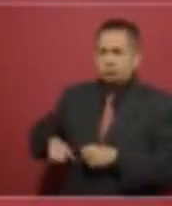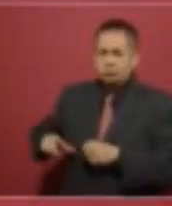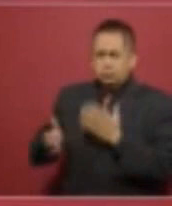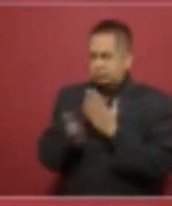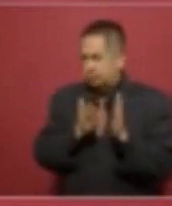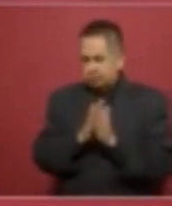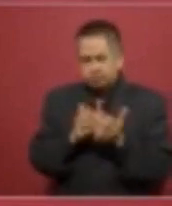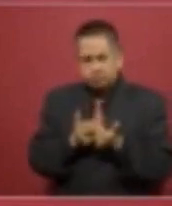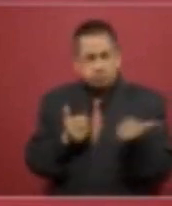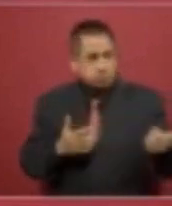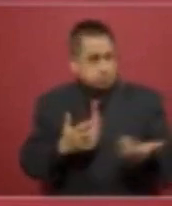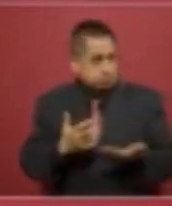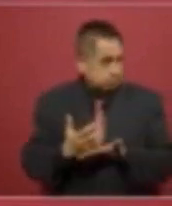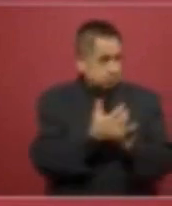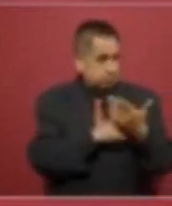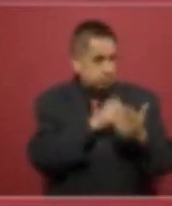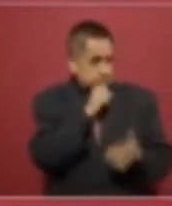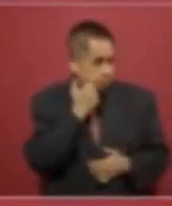que